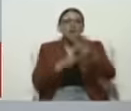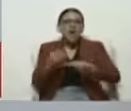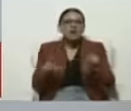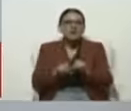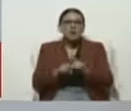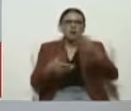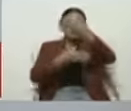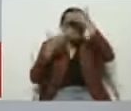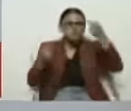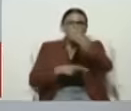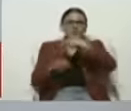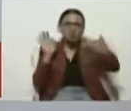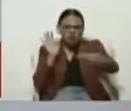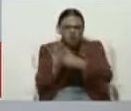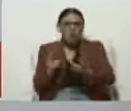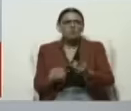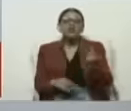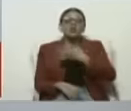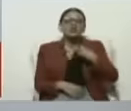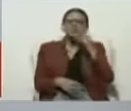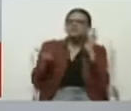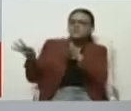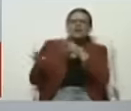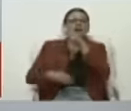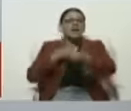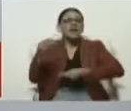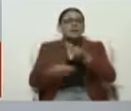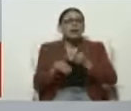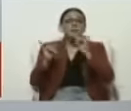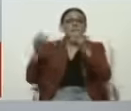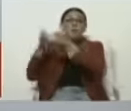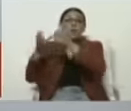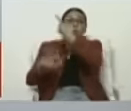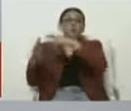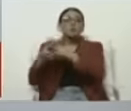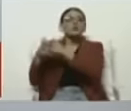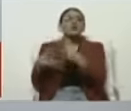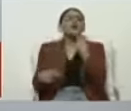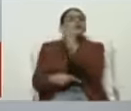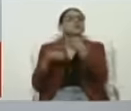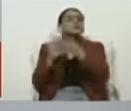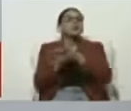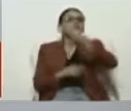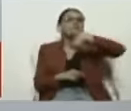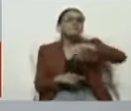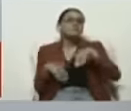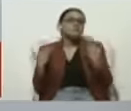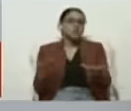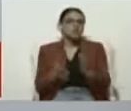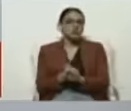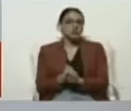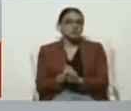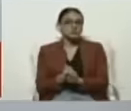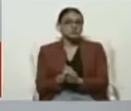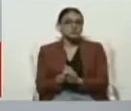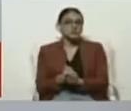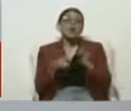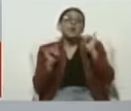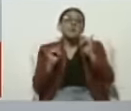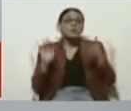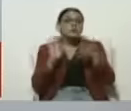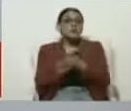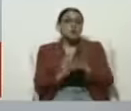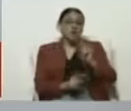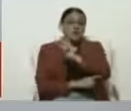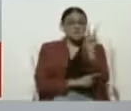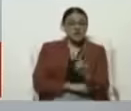Nosotros queremos ver qué va a decir el Centro Carter sobre esto. El hecho de que un venezolano